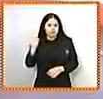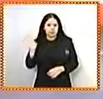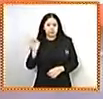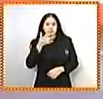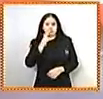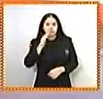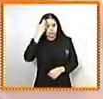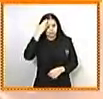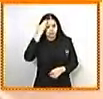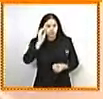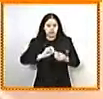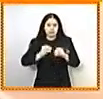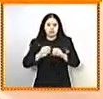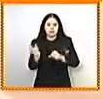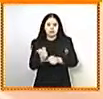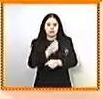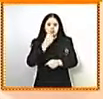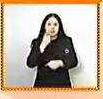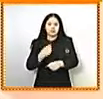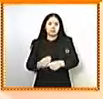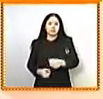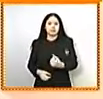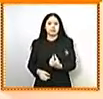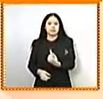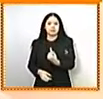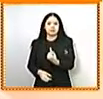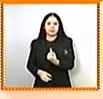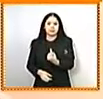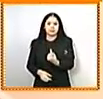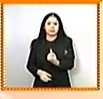Suerte porque a continuación conocemos el primer dígito.